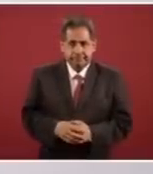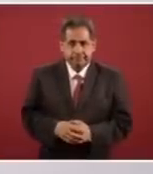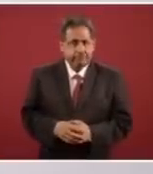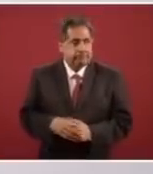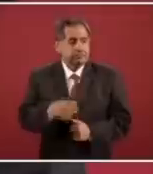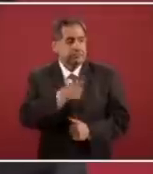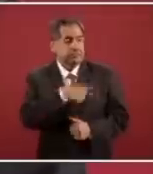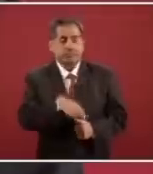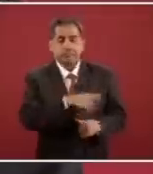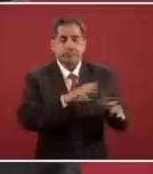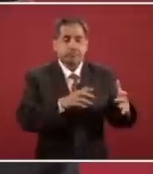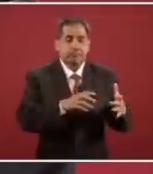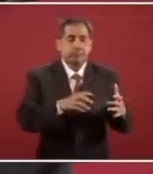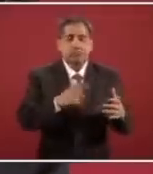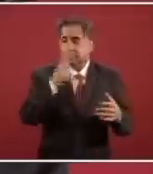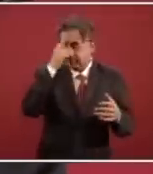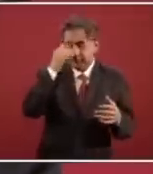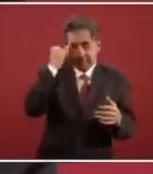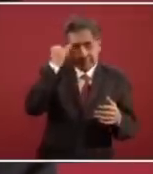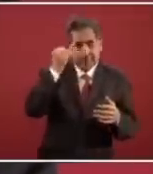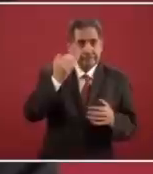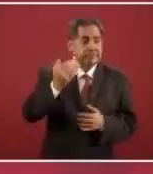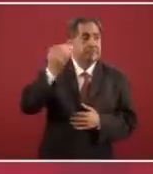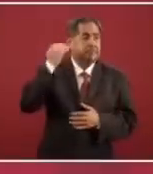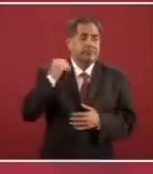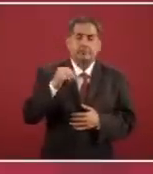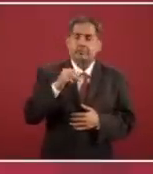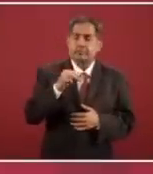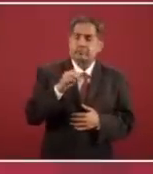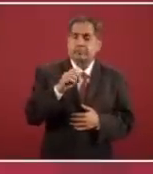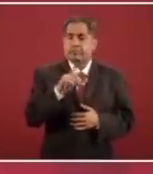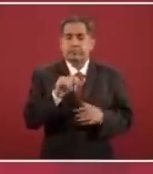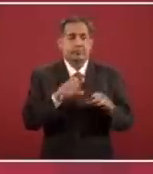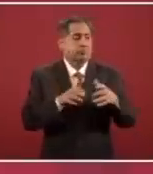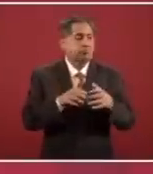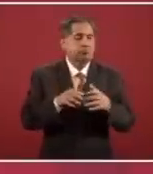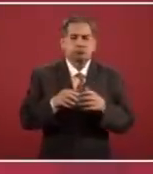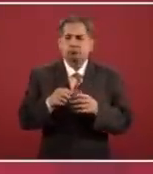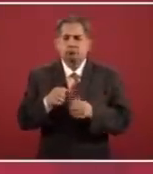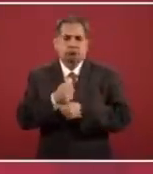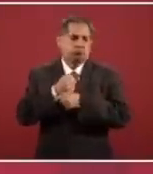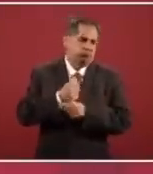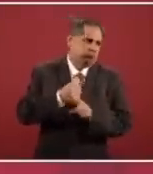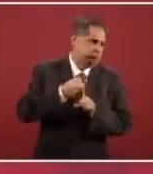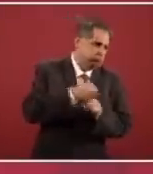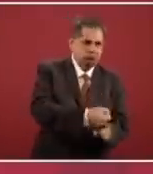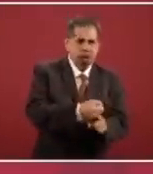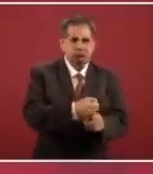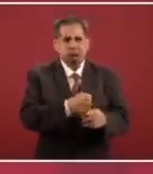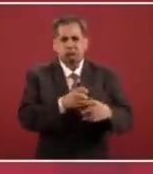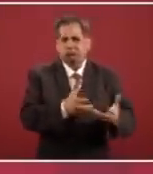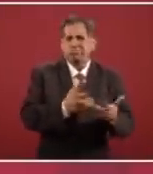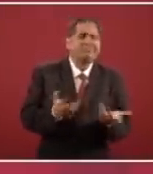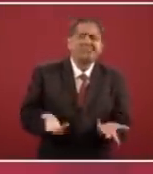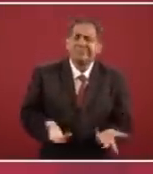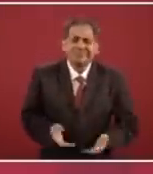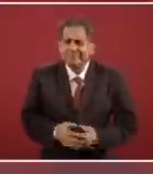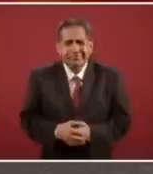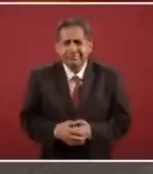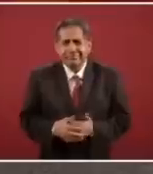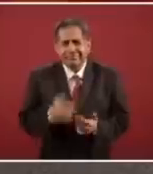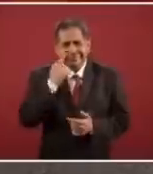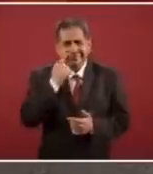apostaban al otro modelo, al de el uso de la fuerza? Al final de cuentas, imagínense